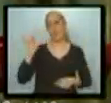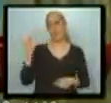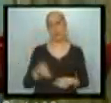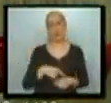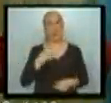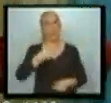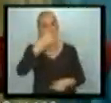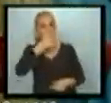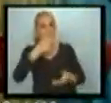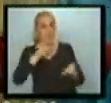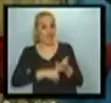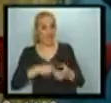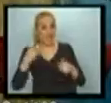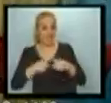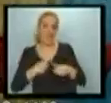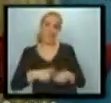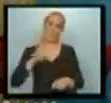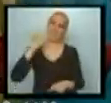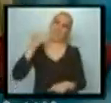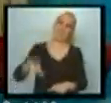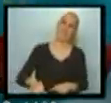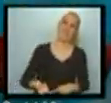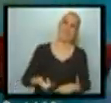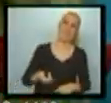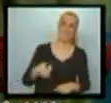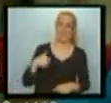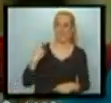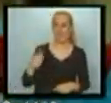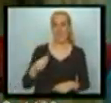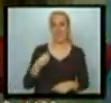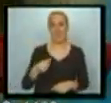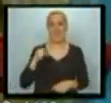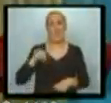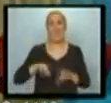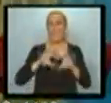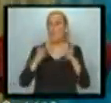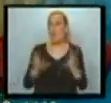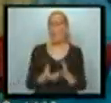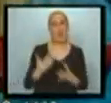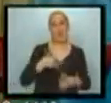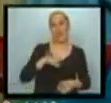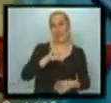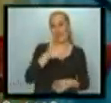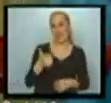¿Volvemos a festejar? Olvídate. Y la vuelta con los chilenos. Este mundial es nuestro.